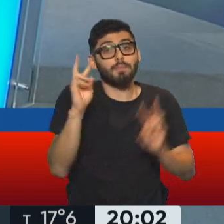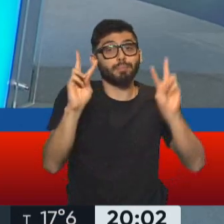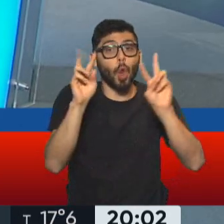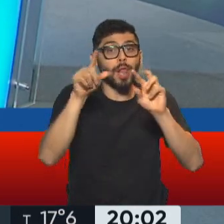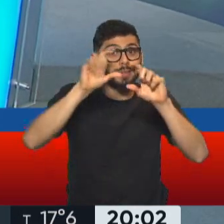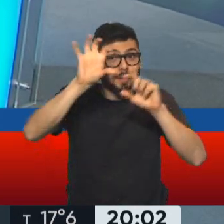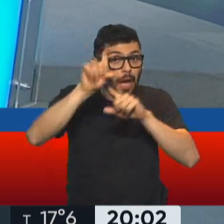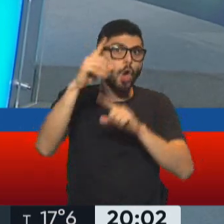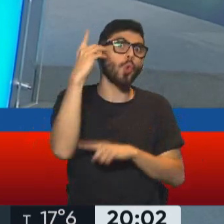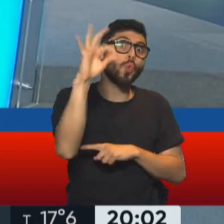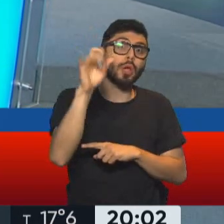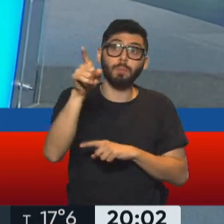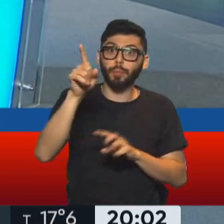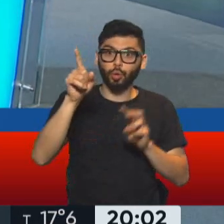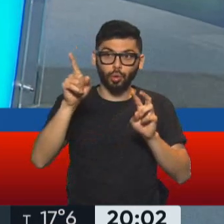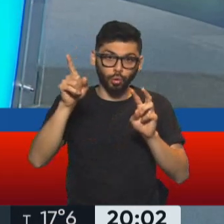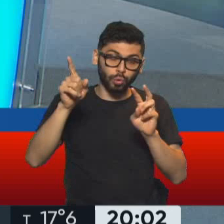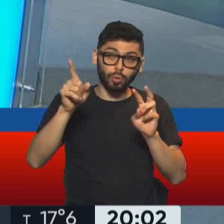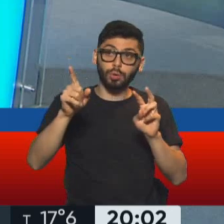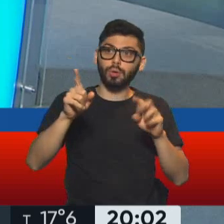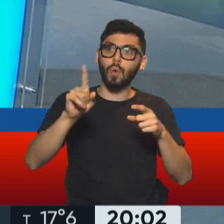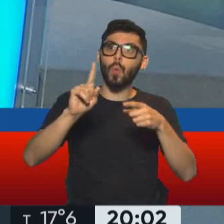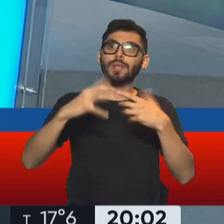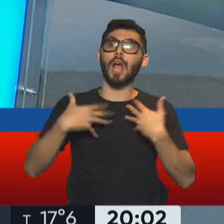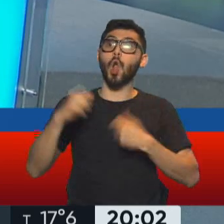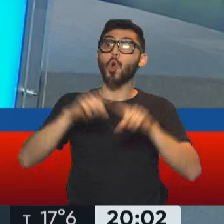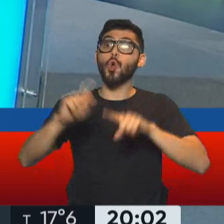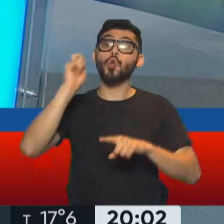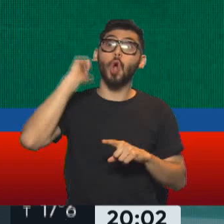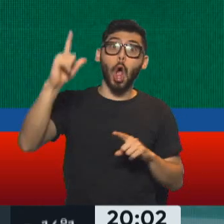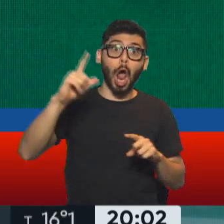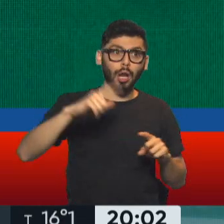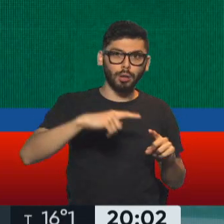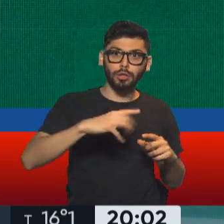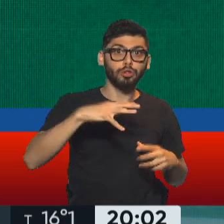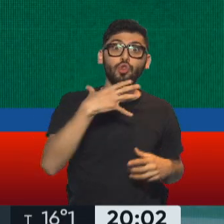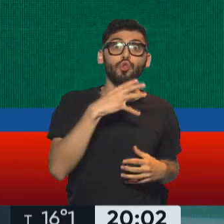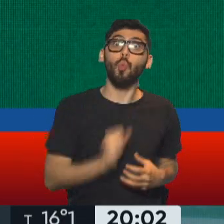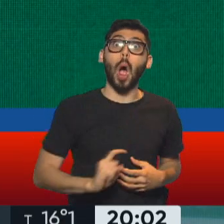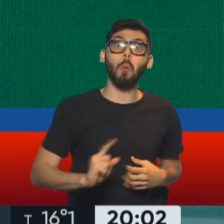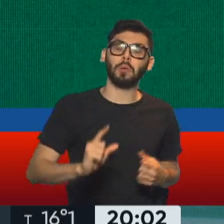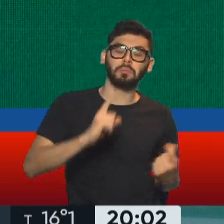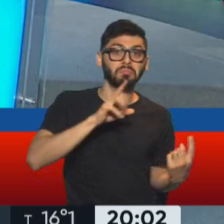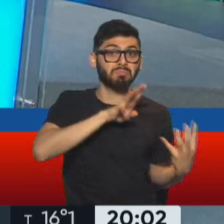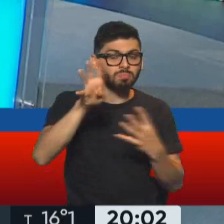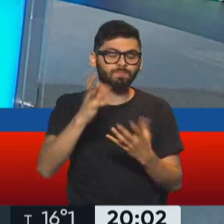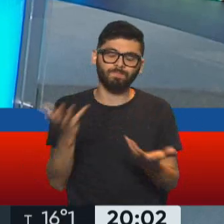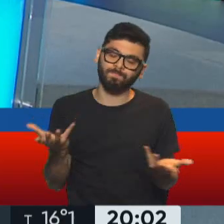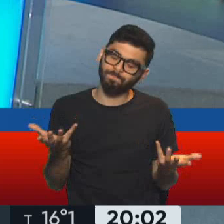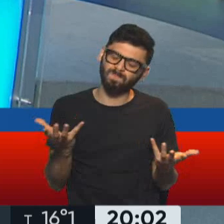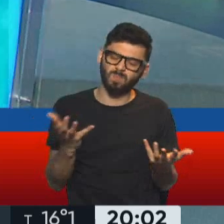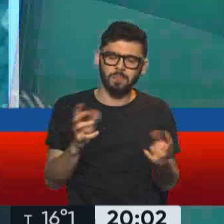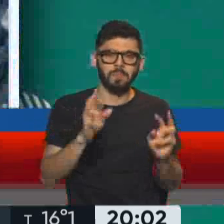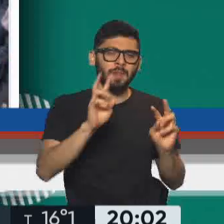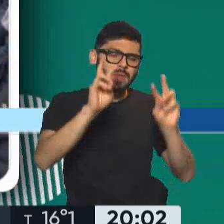tenido una política sanitaria exitosa. La tuvieron que destruir. Vamos a volver a la marcha de hoy, vamos a ver algunos de los tweets antes de seguir hablando sobre este